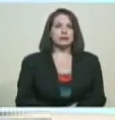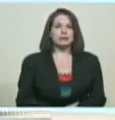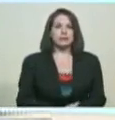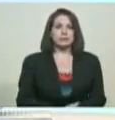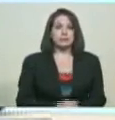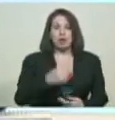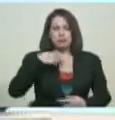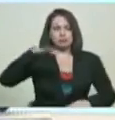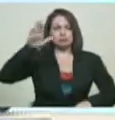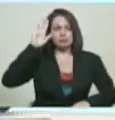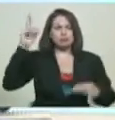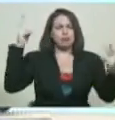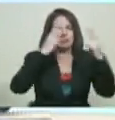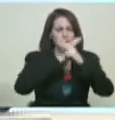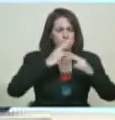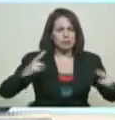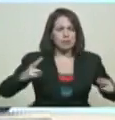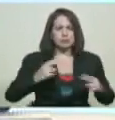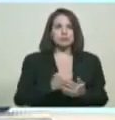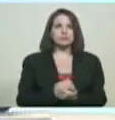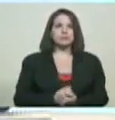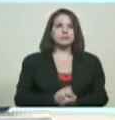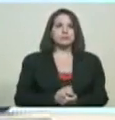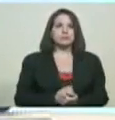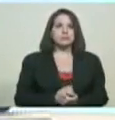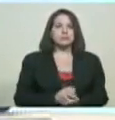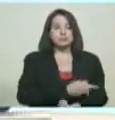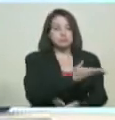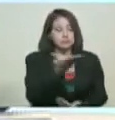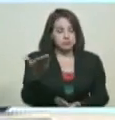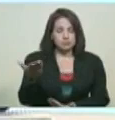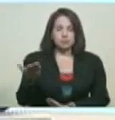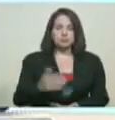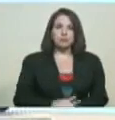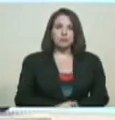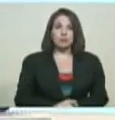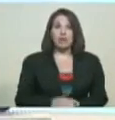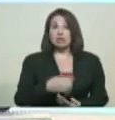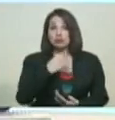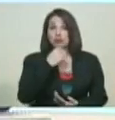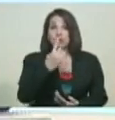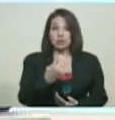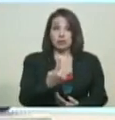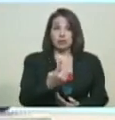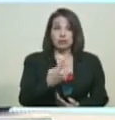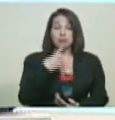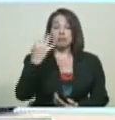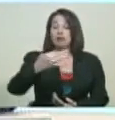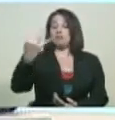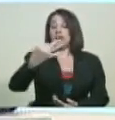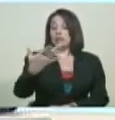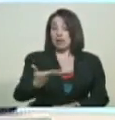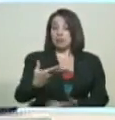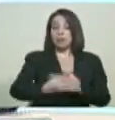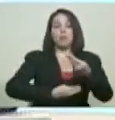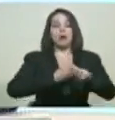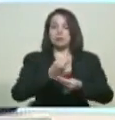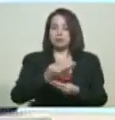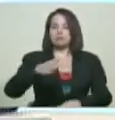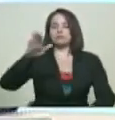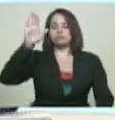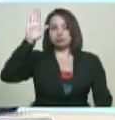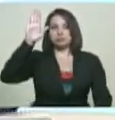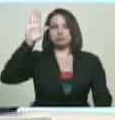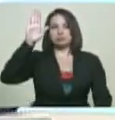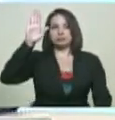comprometí mi palabra camarada puse mis palabras como garantía y